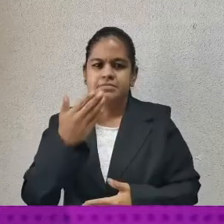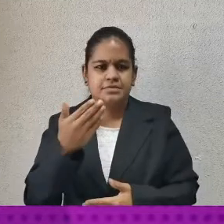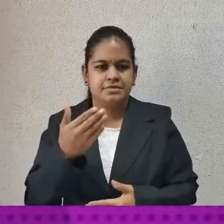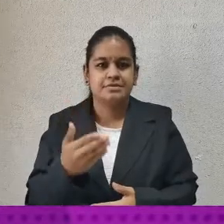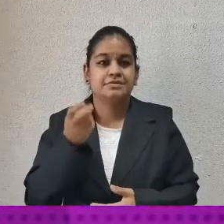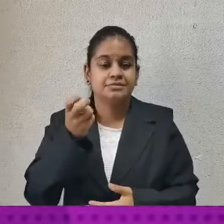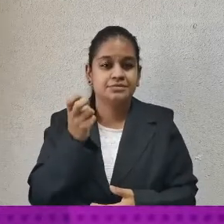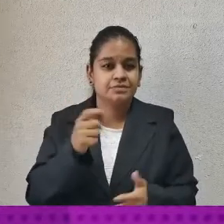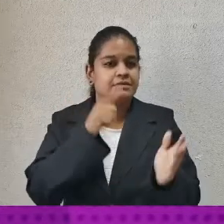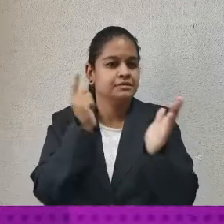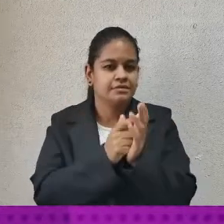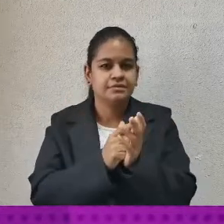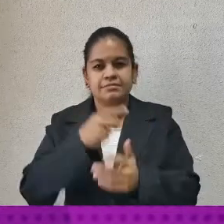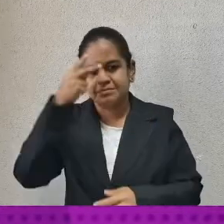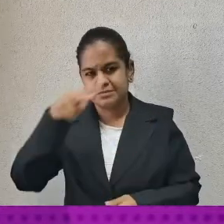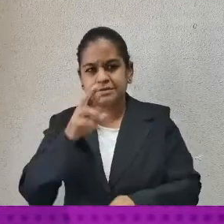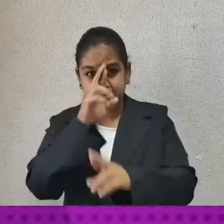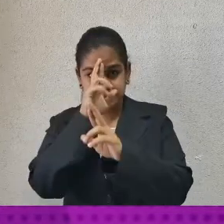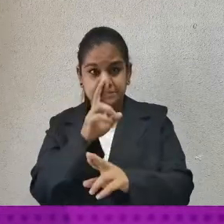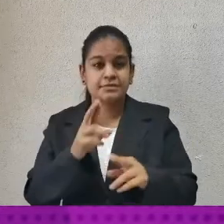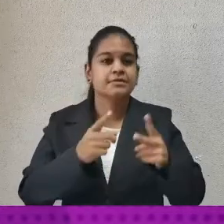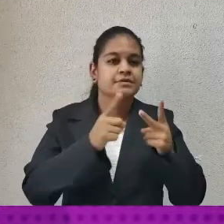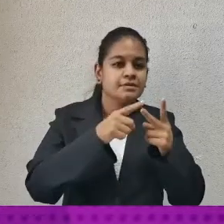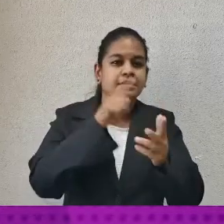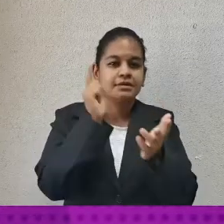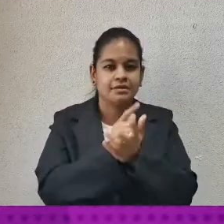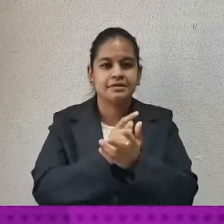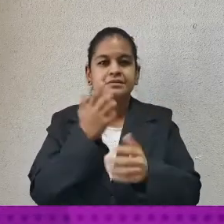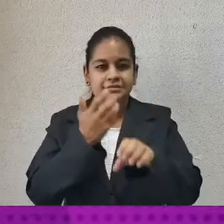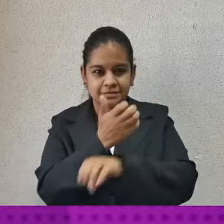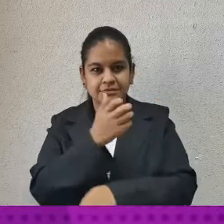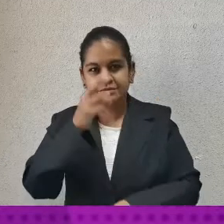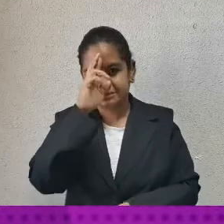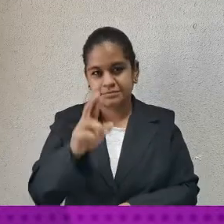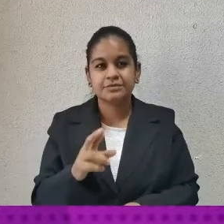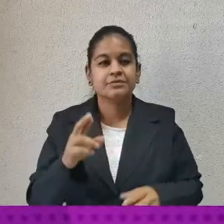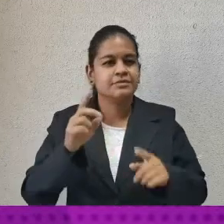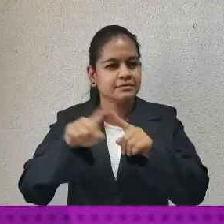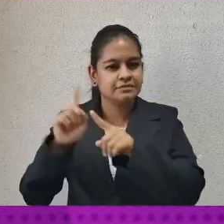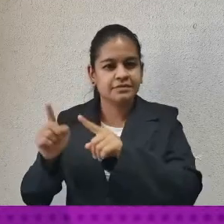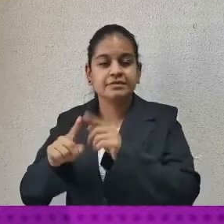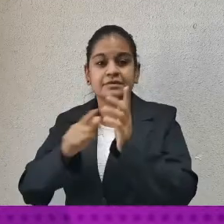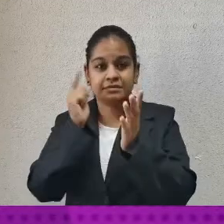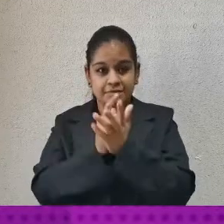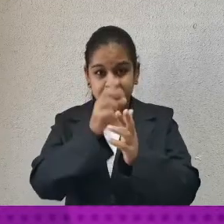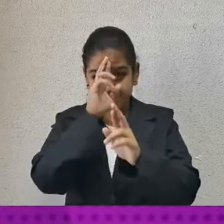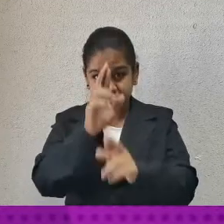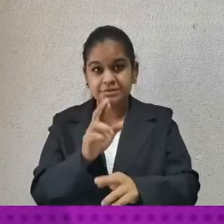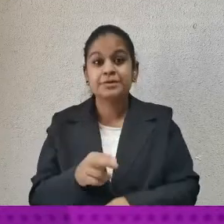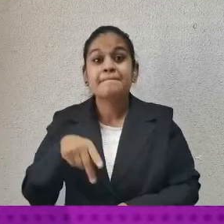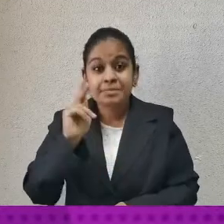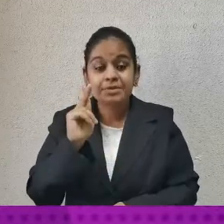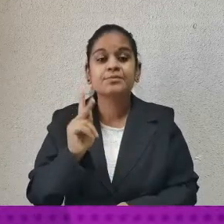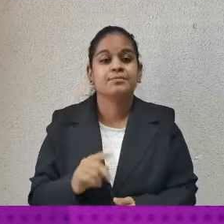Estados Unidos mexicanos, a la Constitución del Estado y a todas las leyes que integran el marco jurídico. Sin embargo, si alguno de los